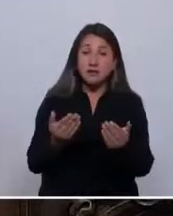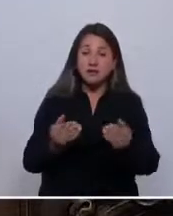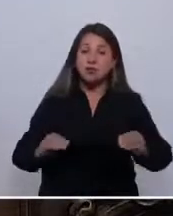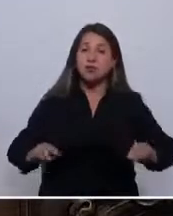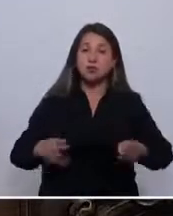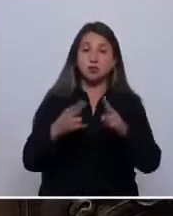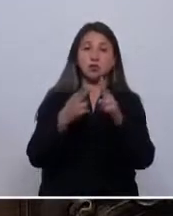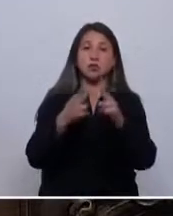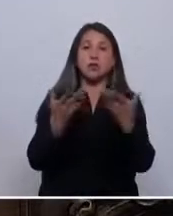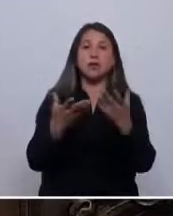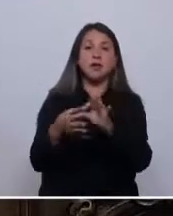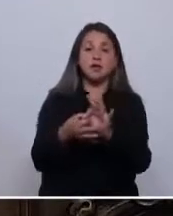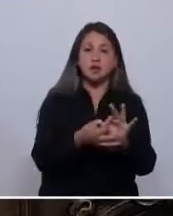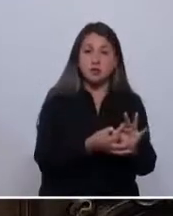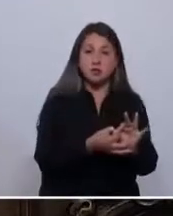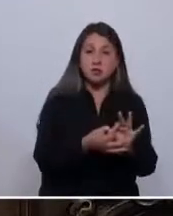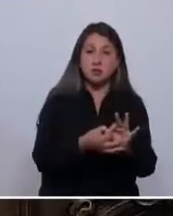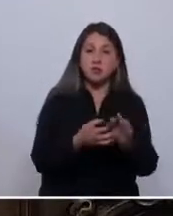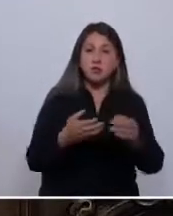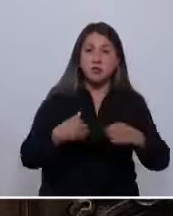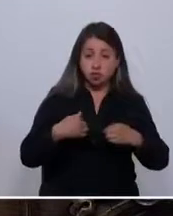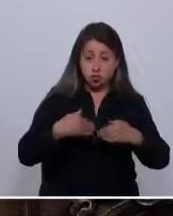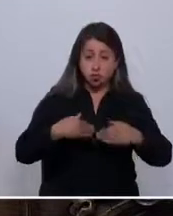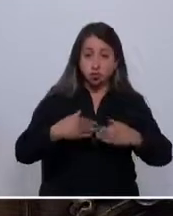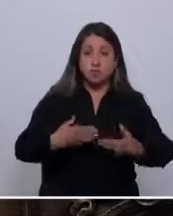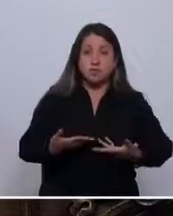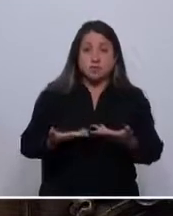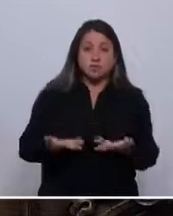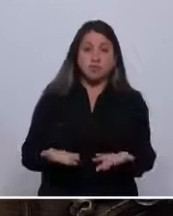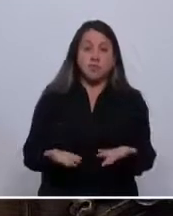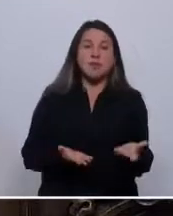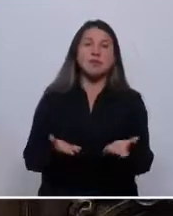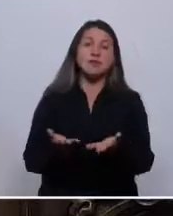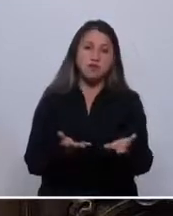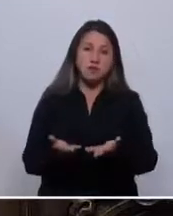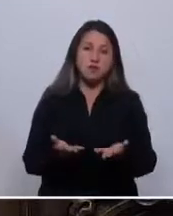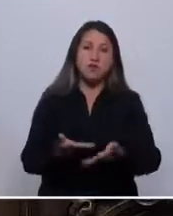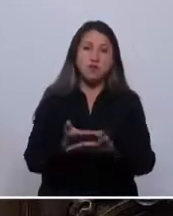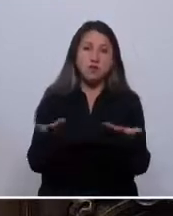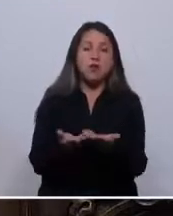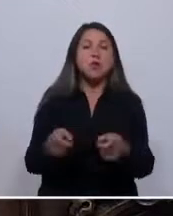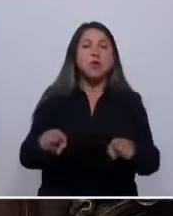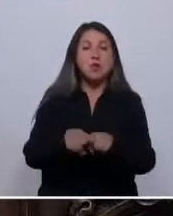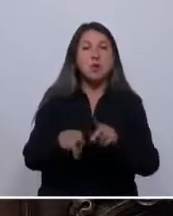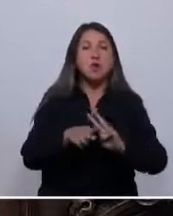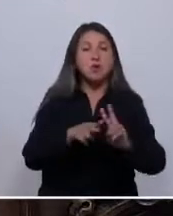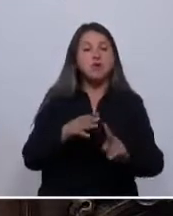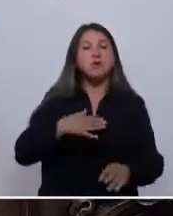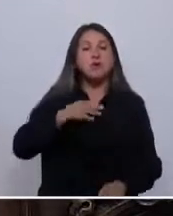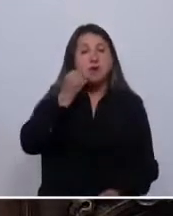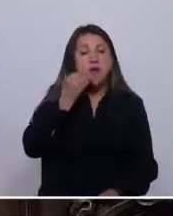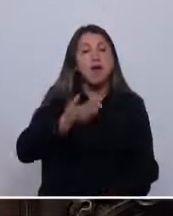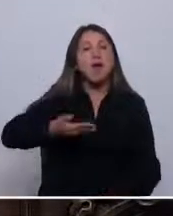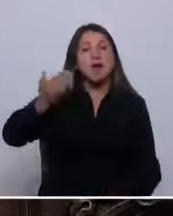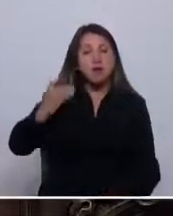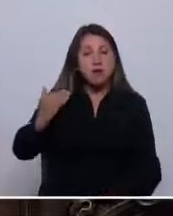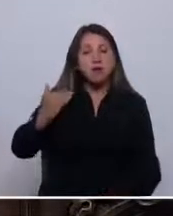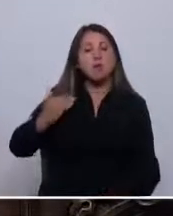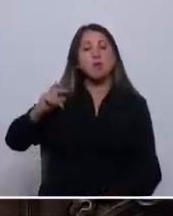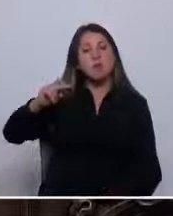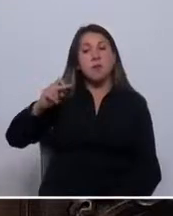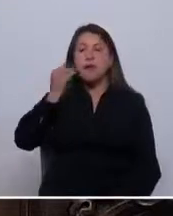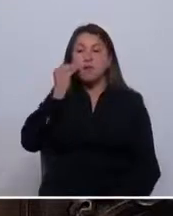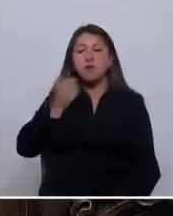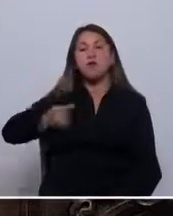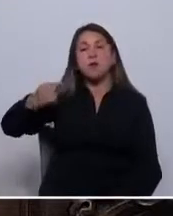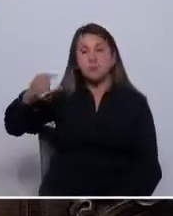tanto, me pongo al servicio de esta construcción, así como lo hizo alguna vez mi abuelo y mi padre, con